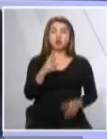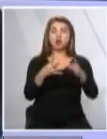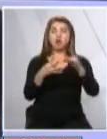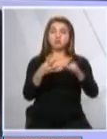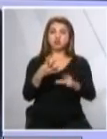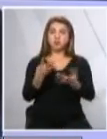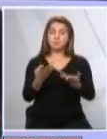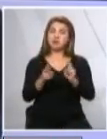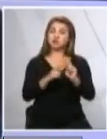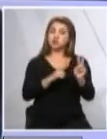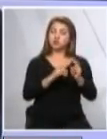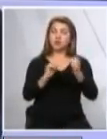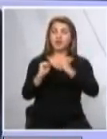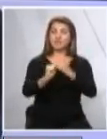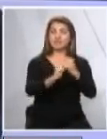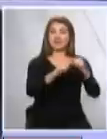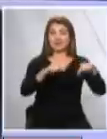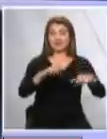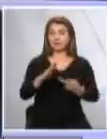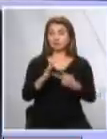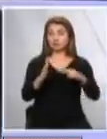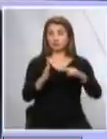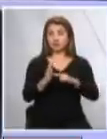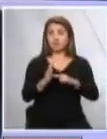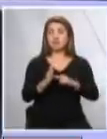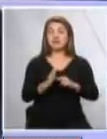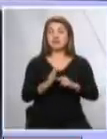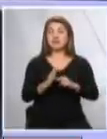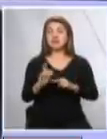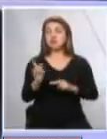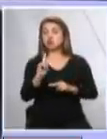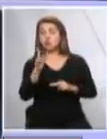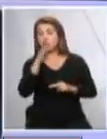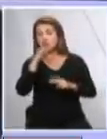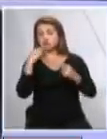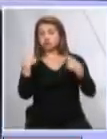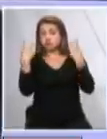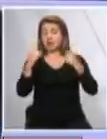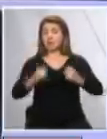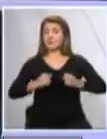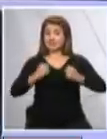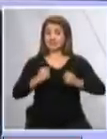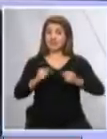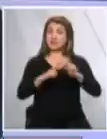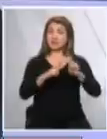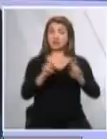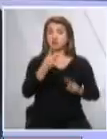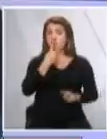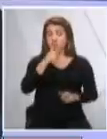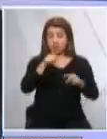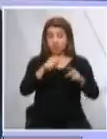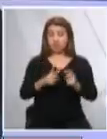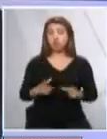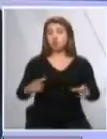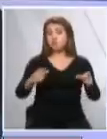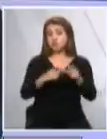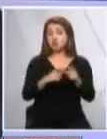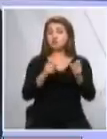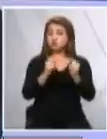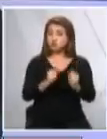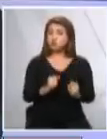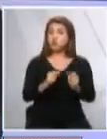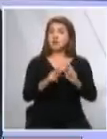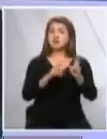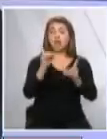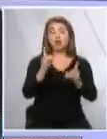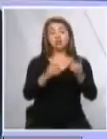que quedaba para evitar esta crisis, y ya no estando ella con la capacidad para hacerlo, yo no veo que esta comisión pueda